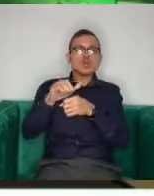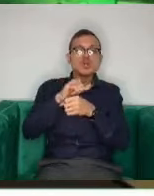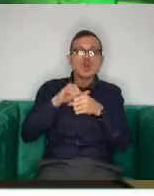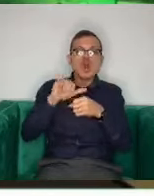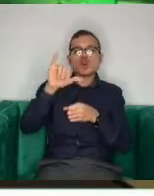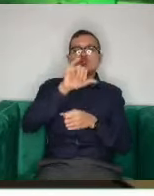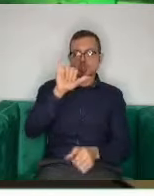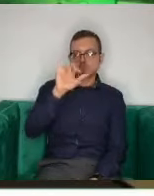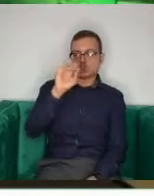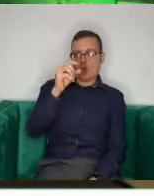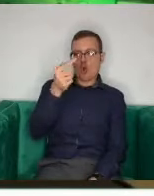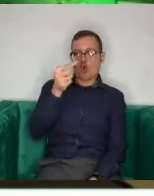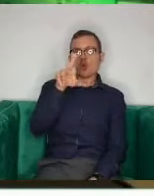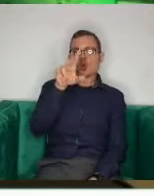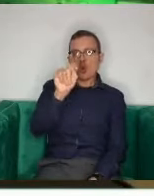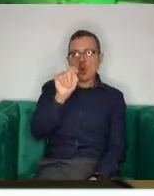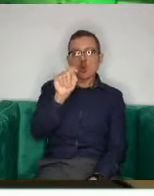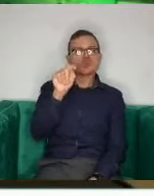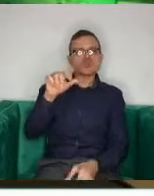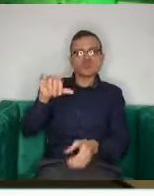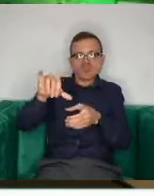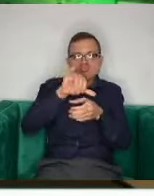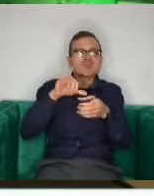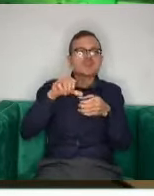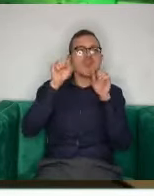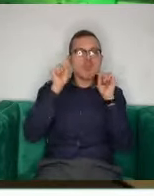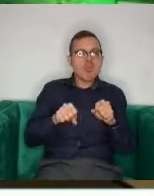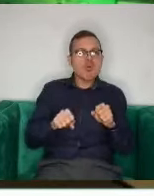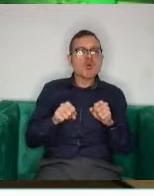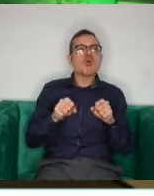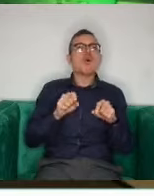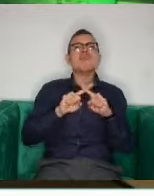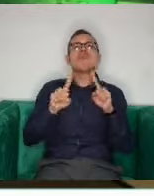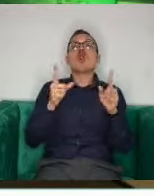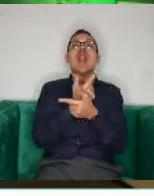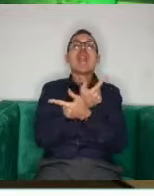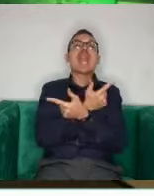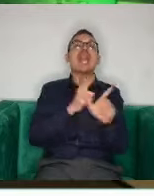añadida. También, que los pacientes a veces dicen, mantecado, yo puedo,